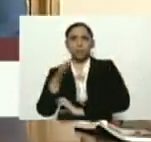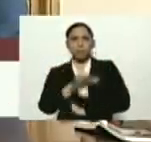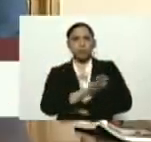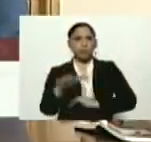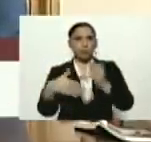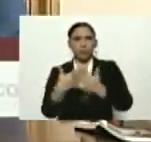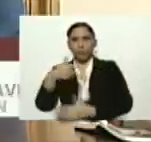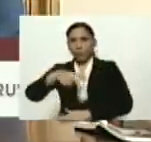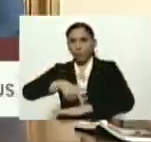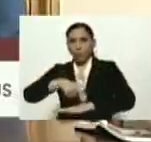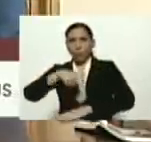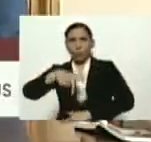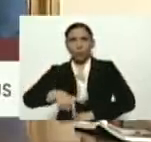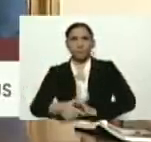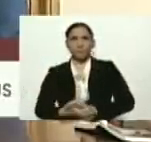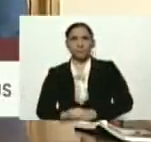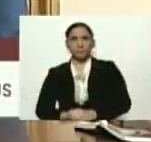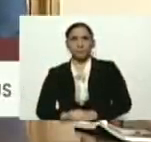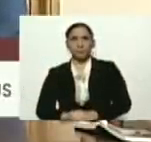esta hora.